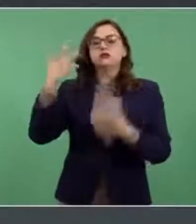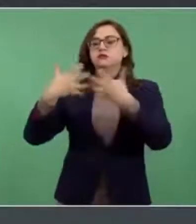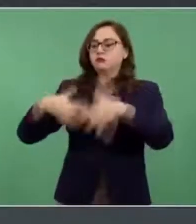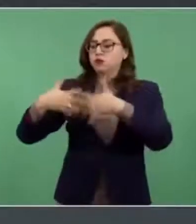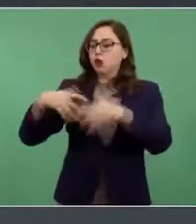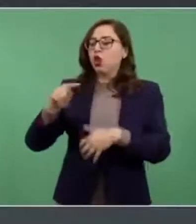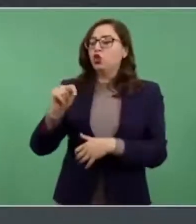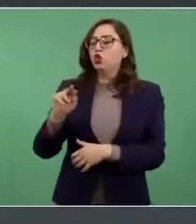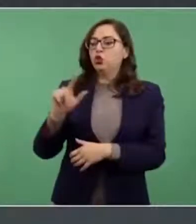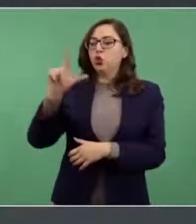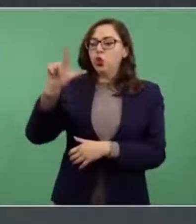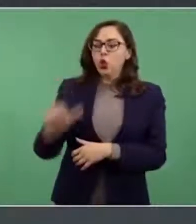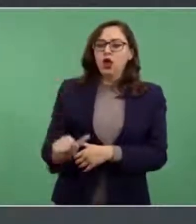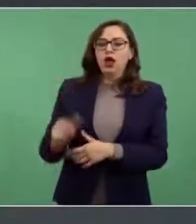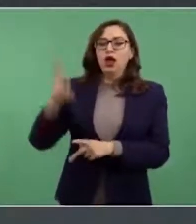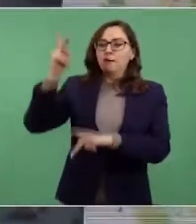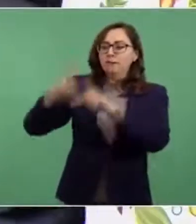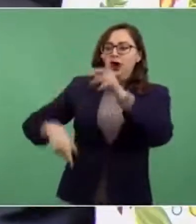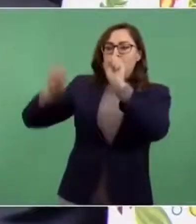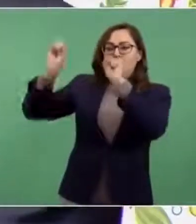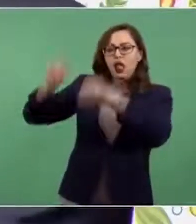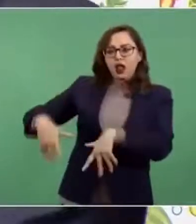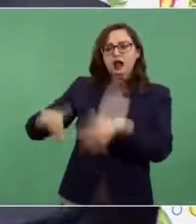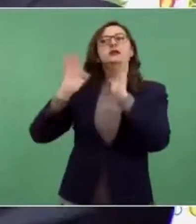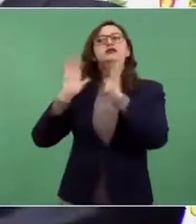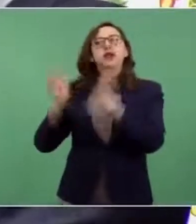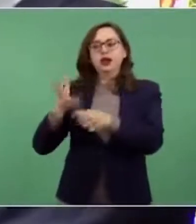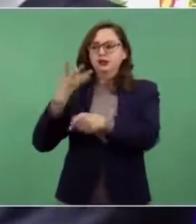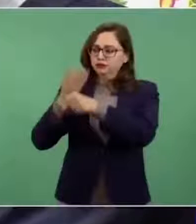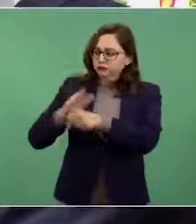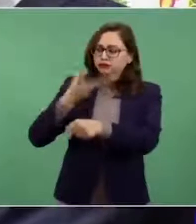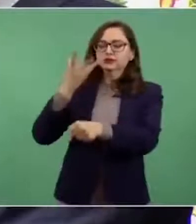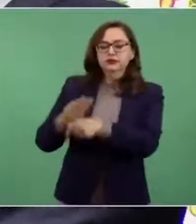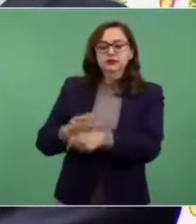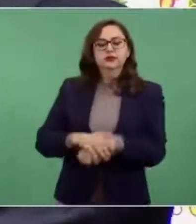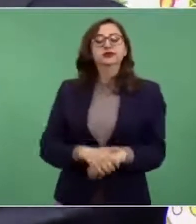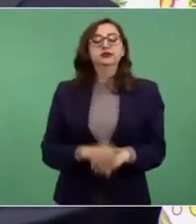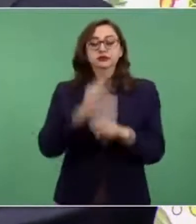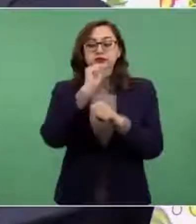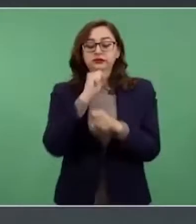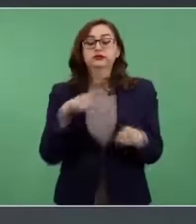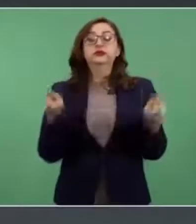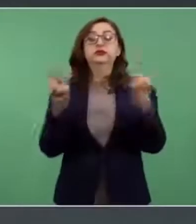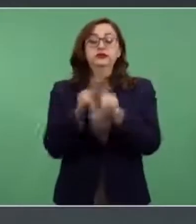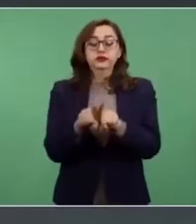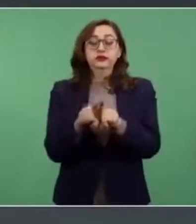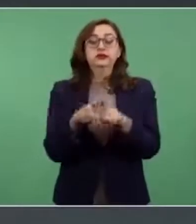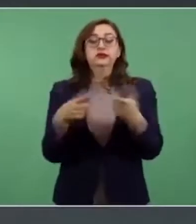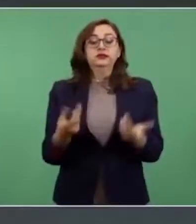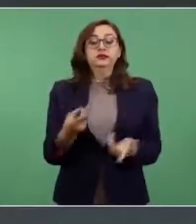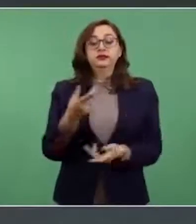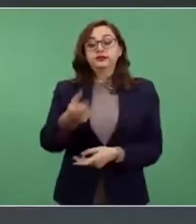de Tula que había quedado inconclusa, el monopolio en la compra